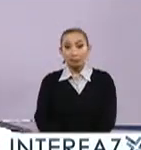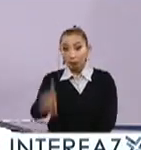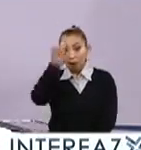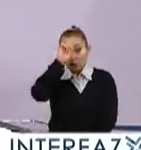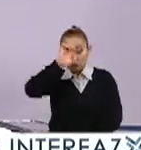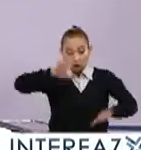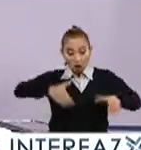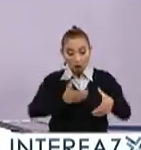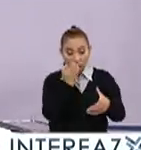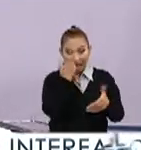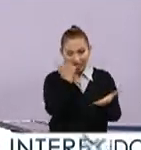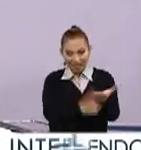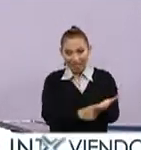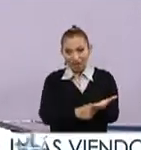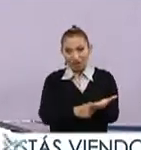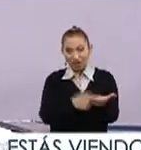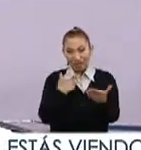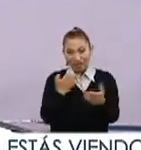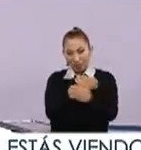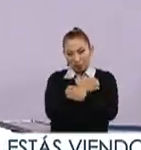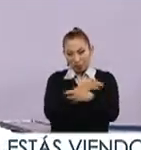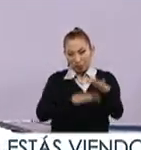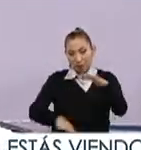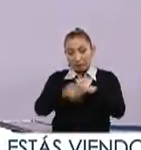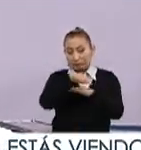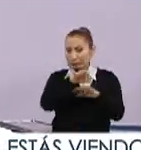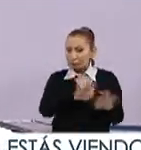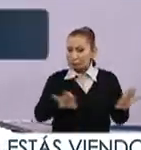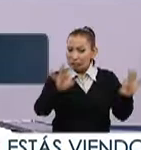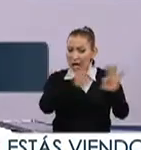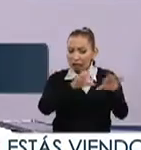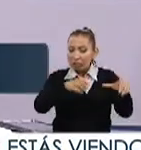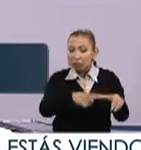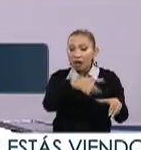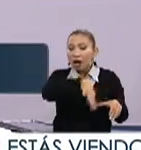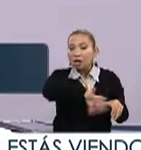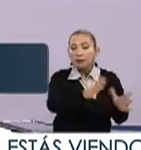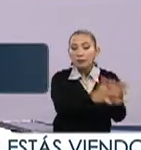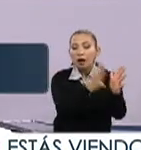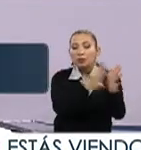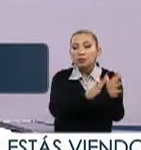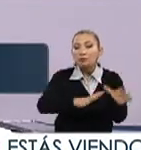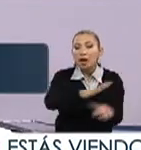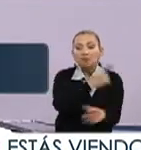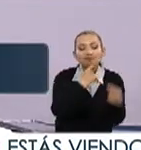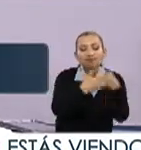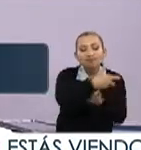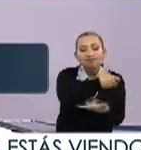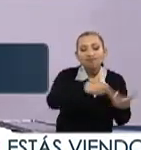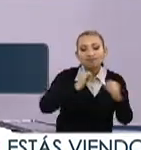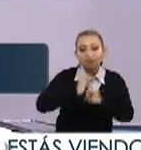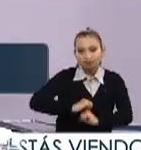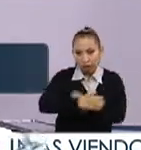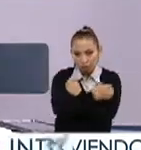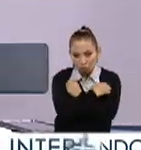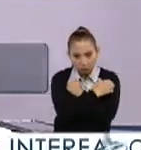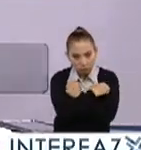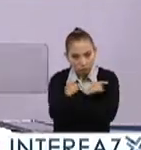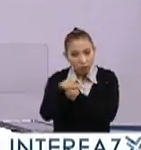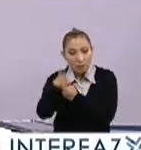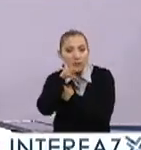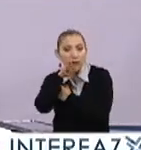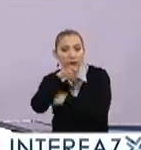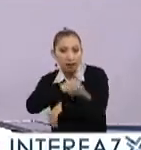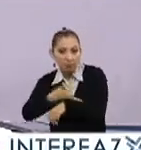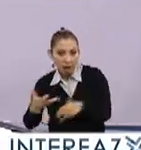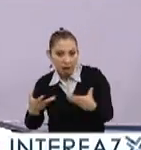consejos escolares de las escuelas de educación básica son de suma importancia, ya que generan la participación y el diálogo entre autoridades educativas y los